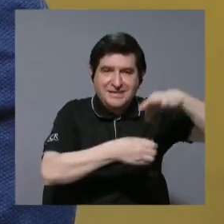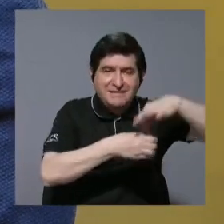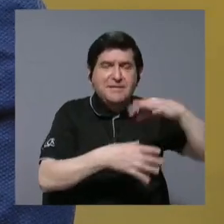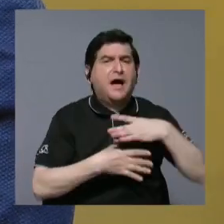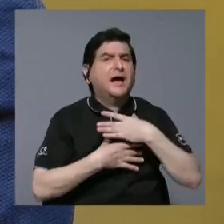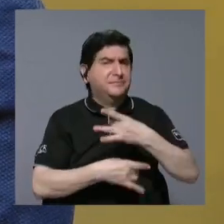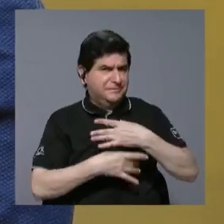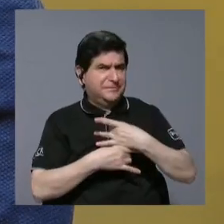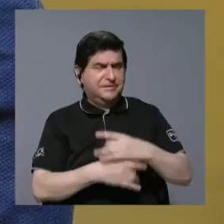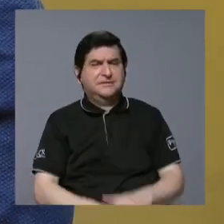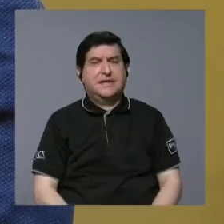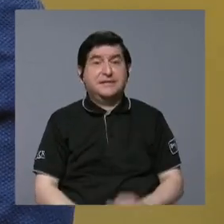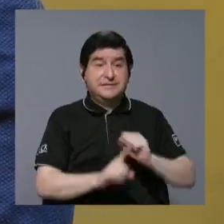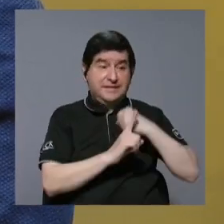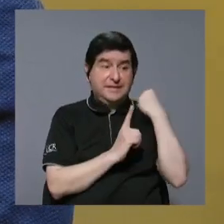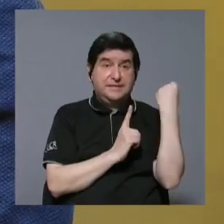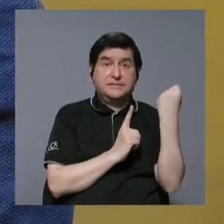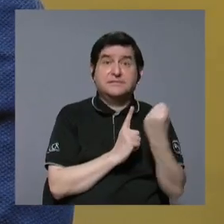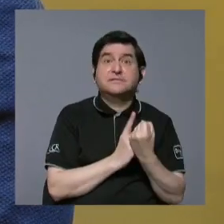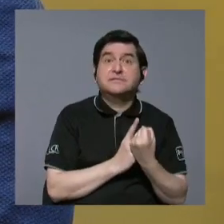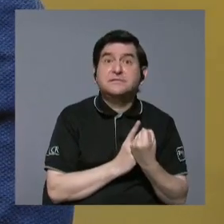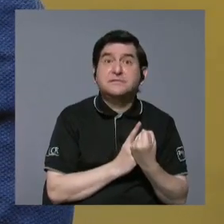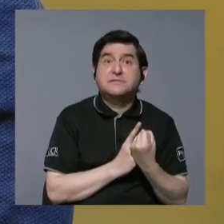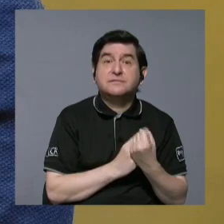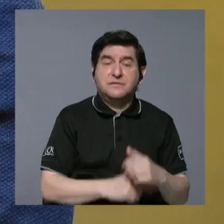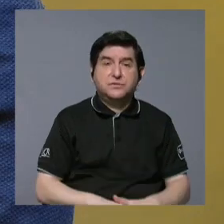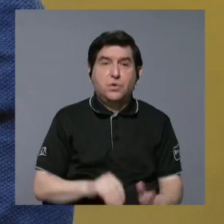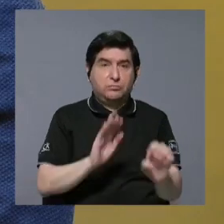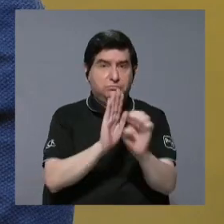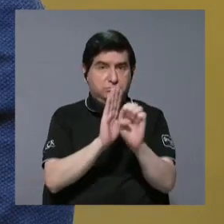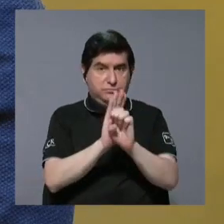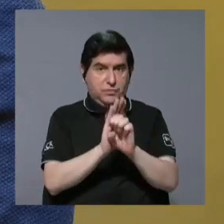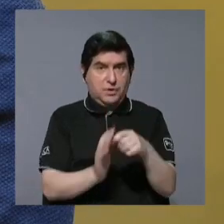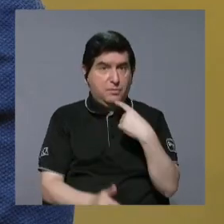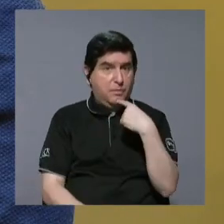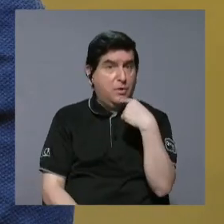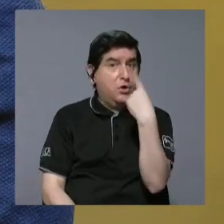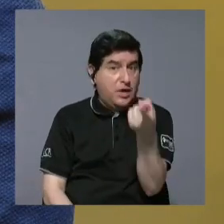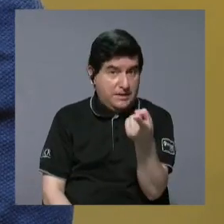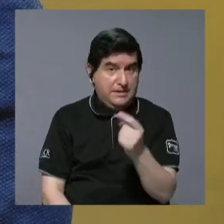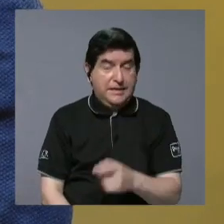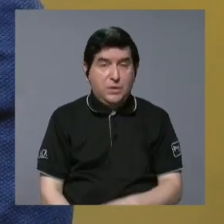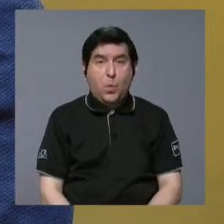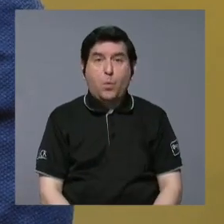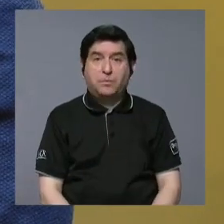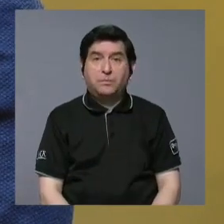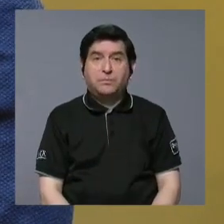interesante, porque ante una situación como la que mencionaba usted, una